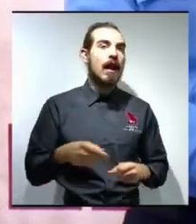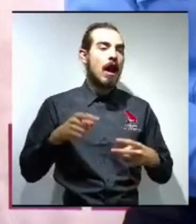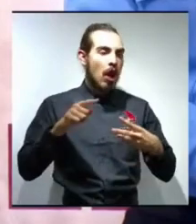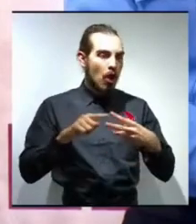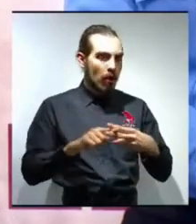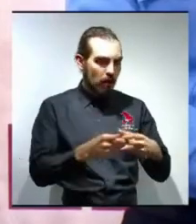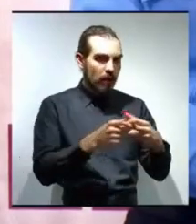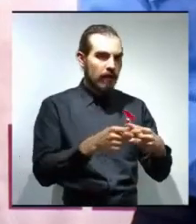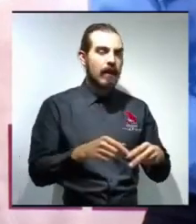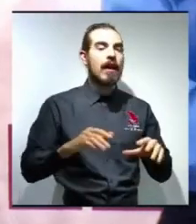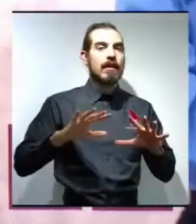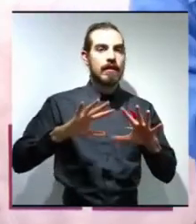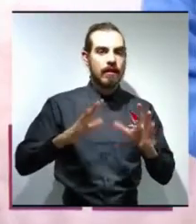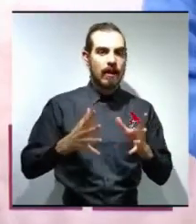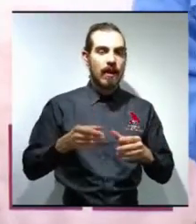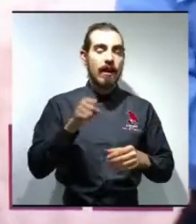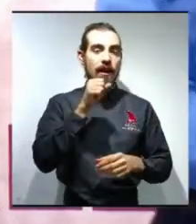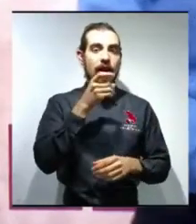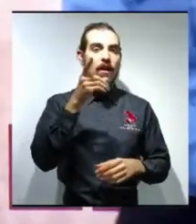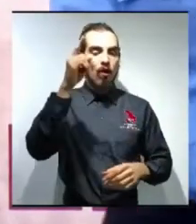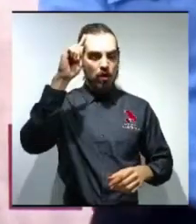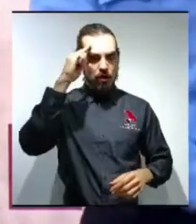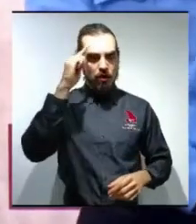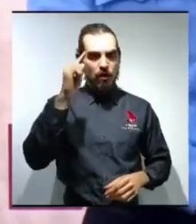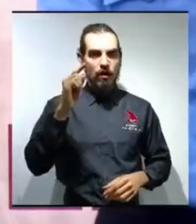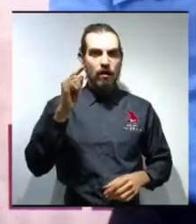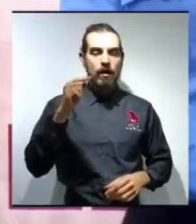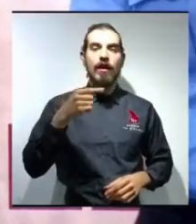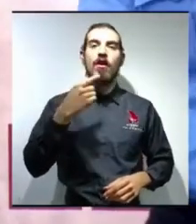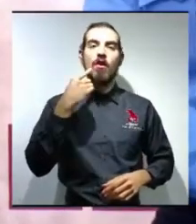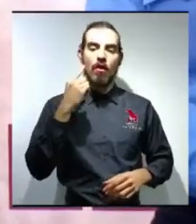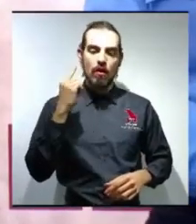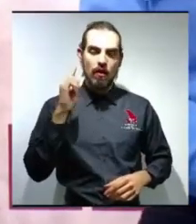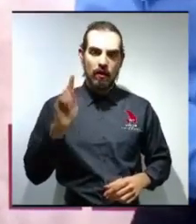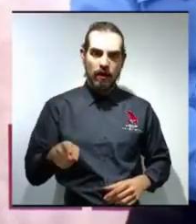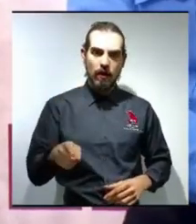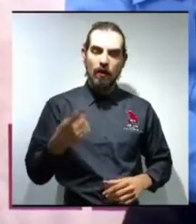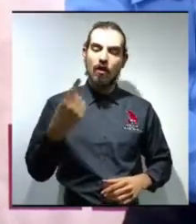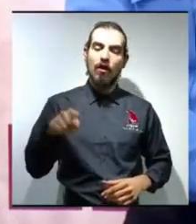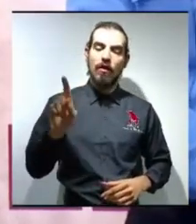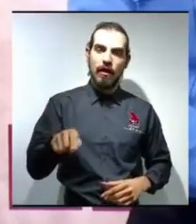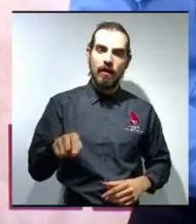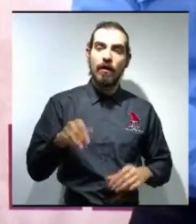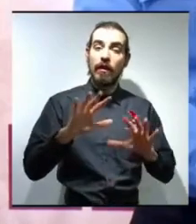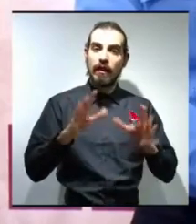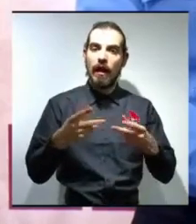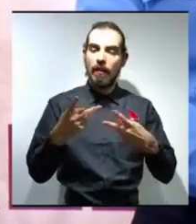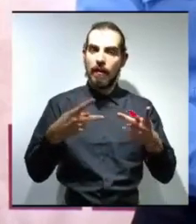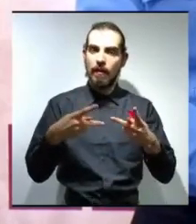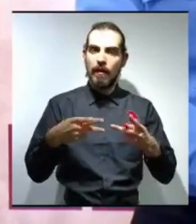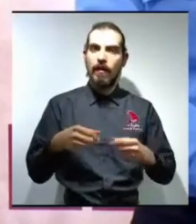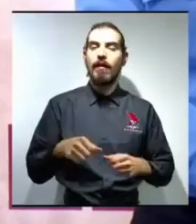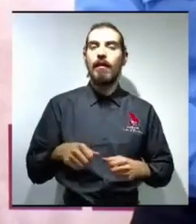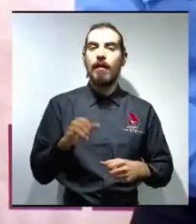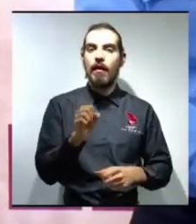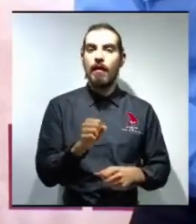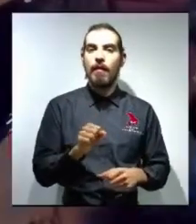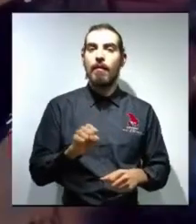nos instruyó a que ya lo tengamos listo, en este momento ya está listo, ya estaremos esperando la próxima semana inaugurarlo